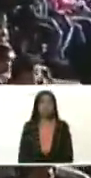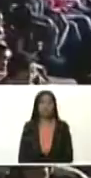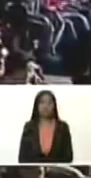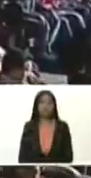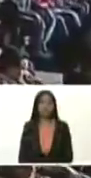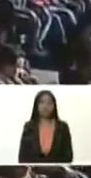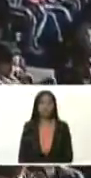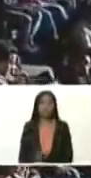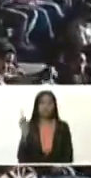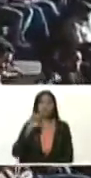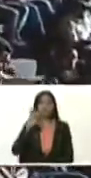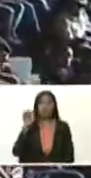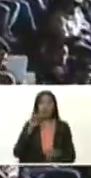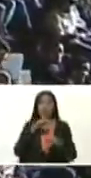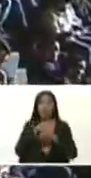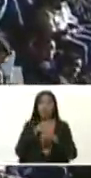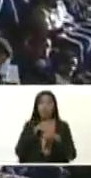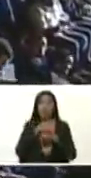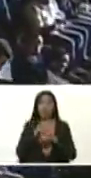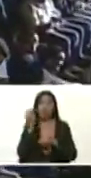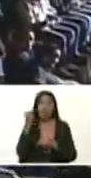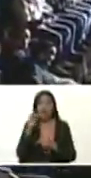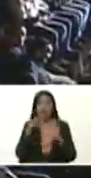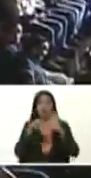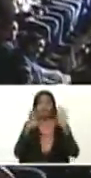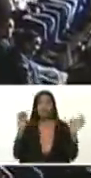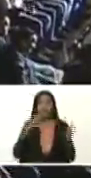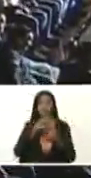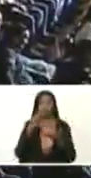Llegó Jorge Rodríguez. Si está Jorge Rodríguez en cadena.